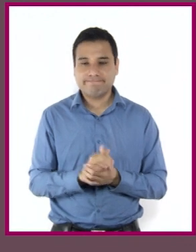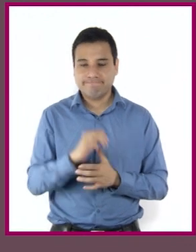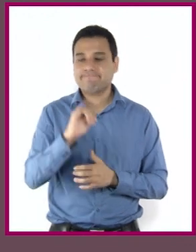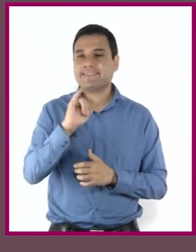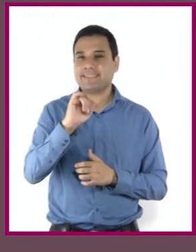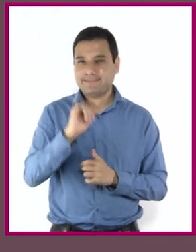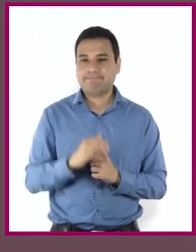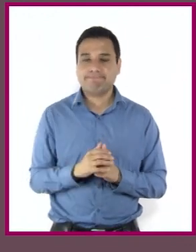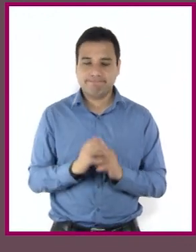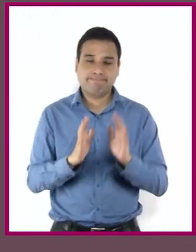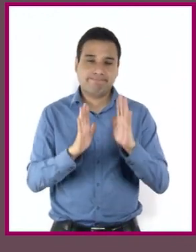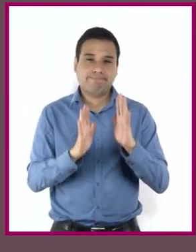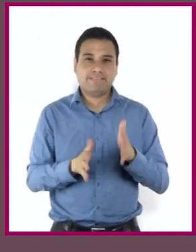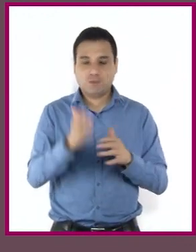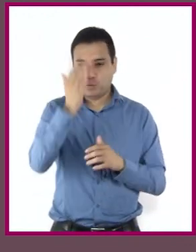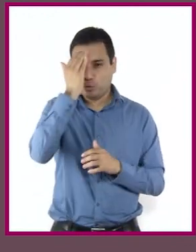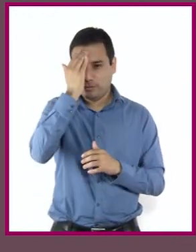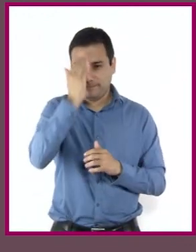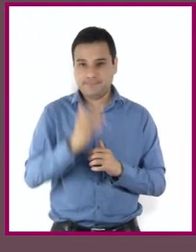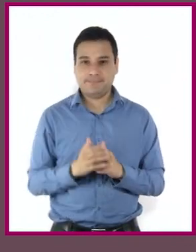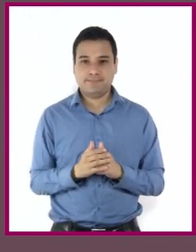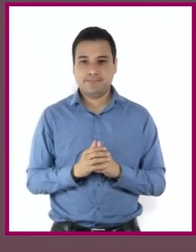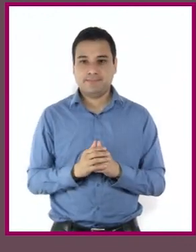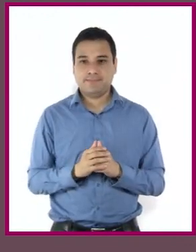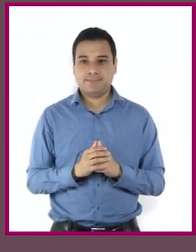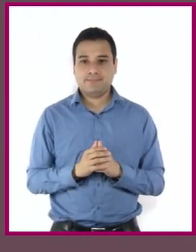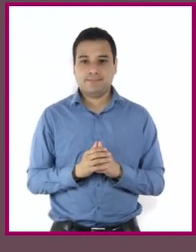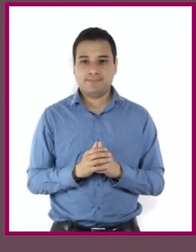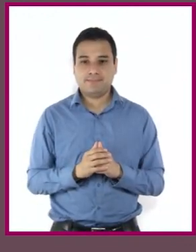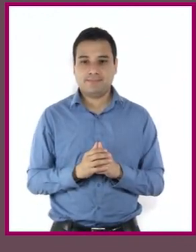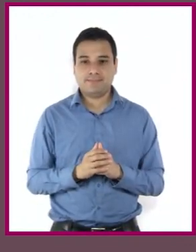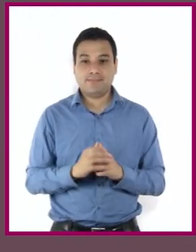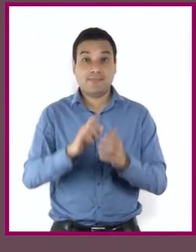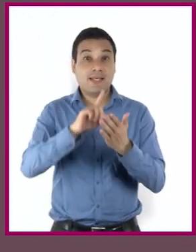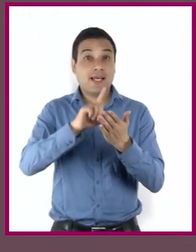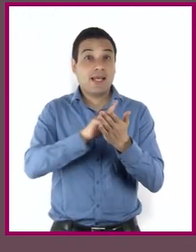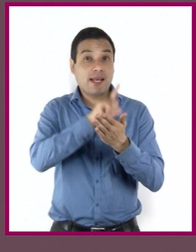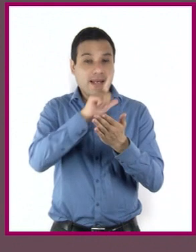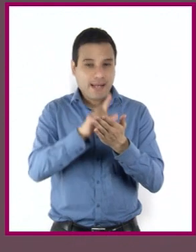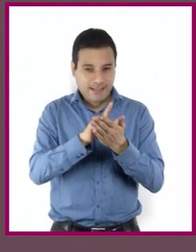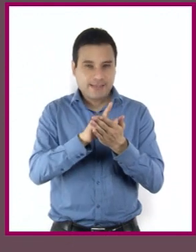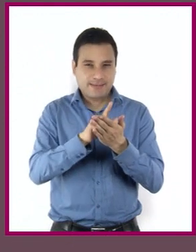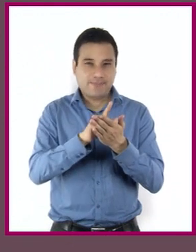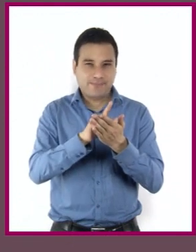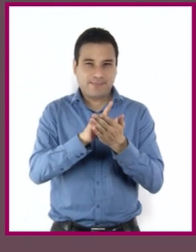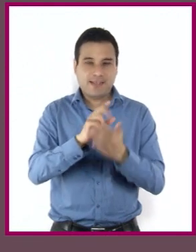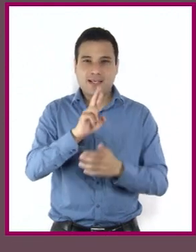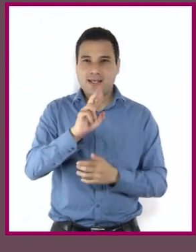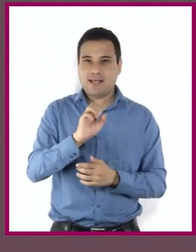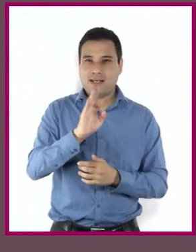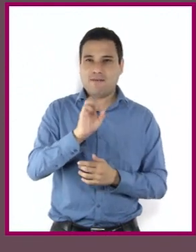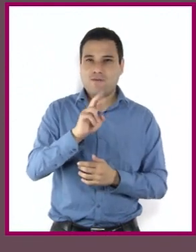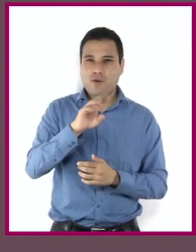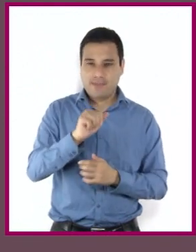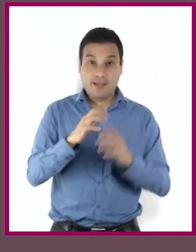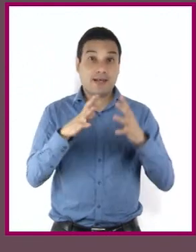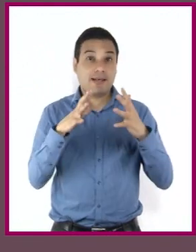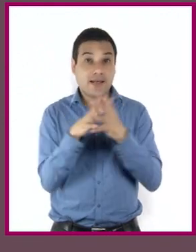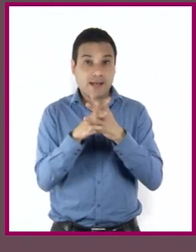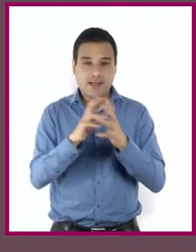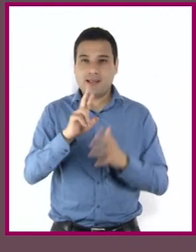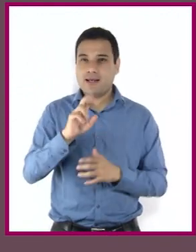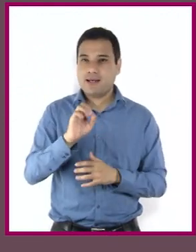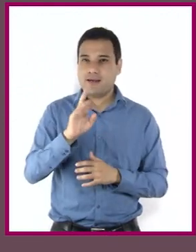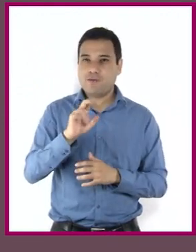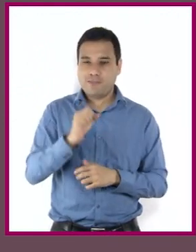Sí, creo que la sé. Los procesos son las leyes de reforma y la guerra de reforma. Efectivamente. Esos son